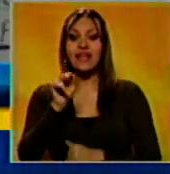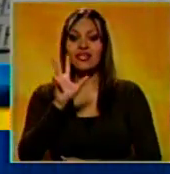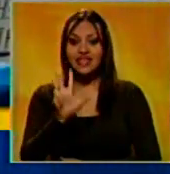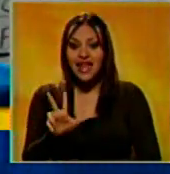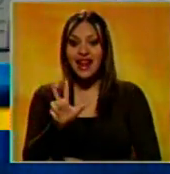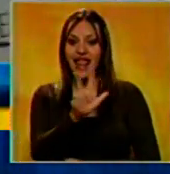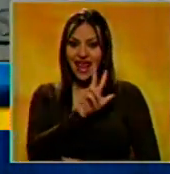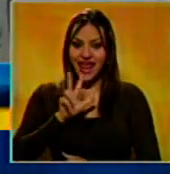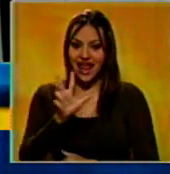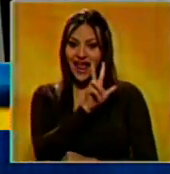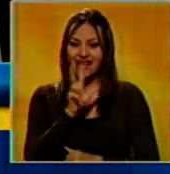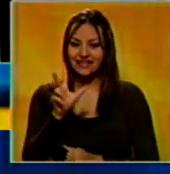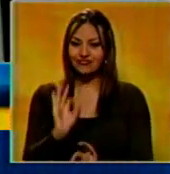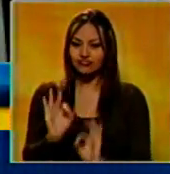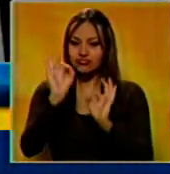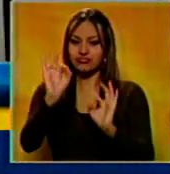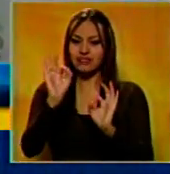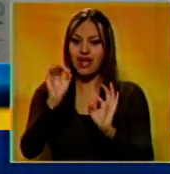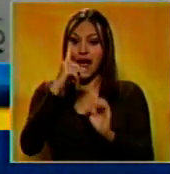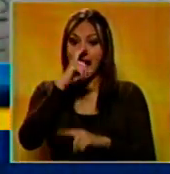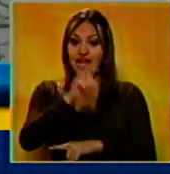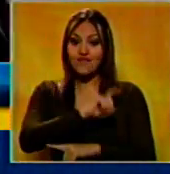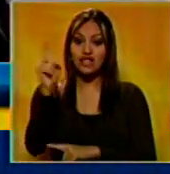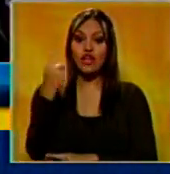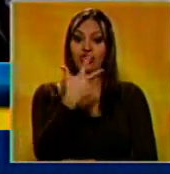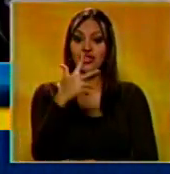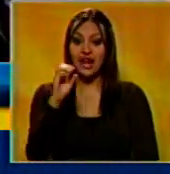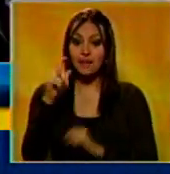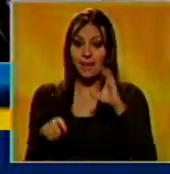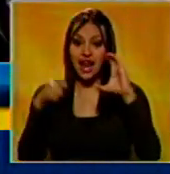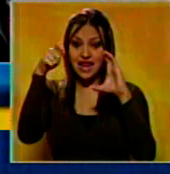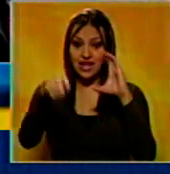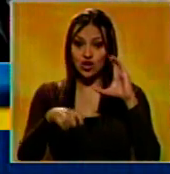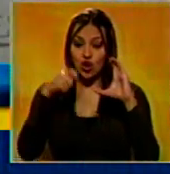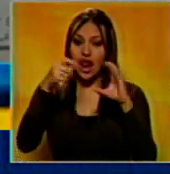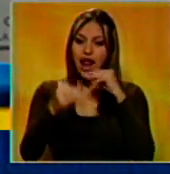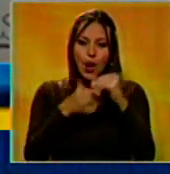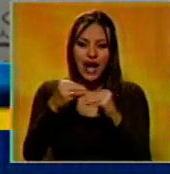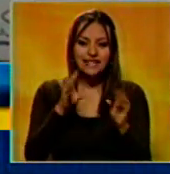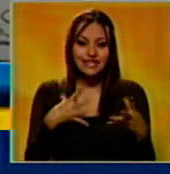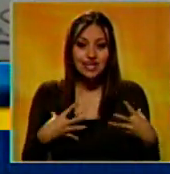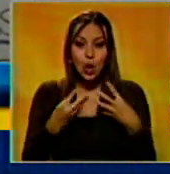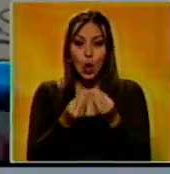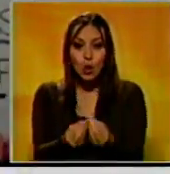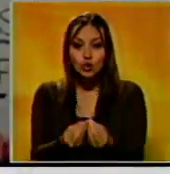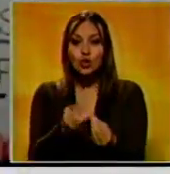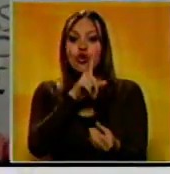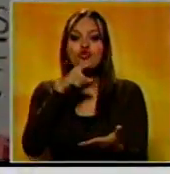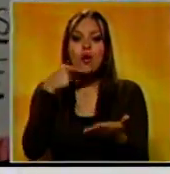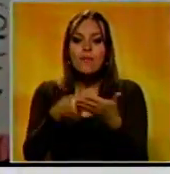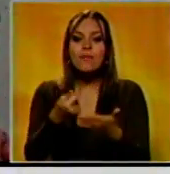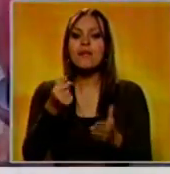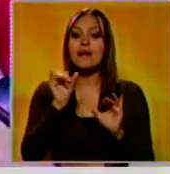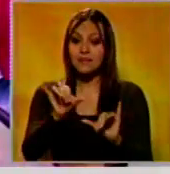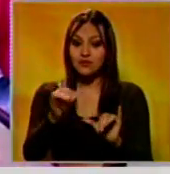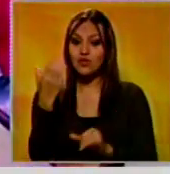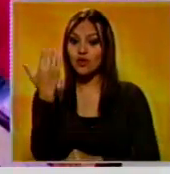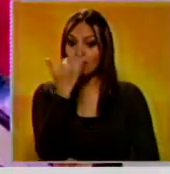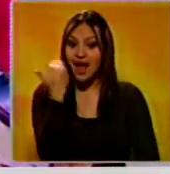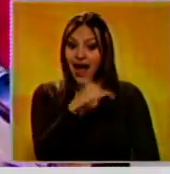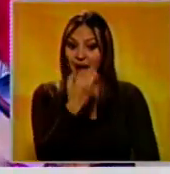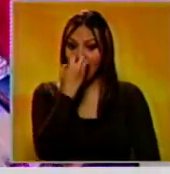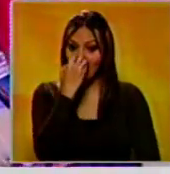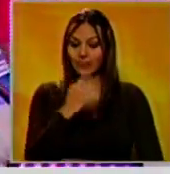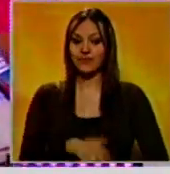en Tribeca, precisamente el aniversario número 30 de la película que hicieron juntos, titulada The King of Comedy. De esta manera